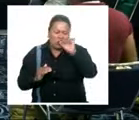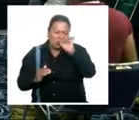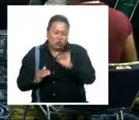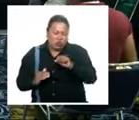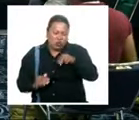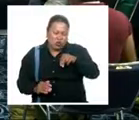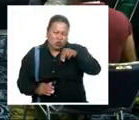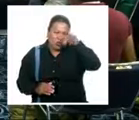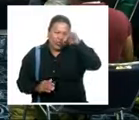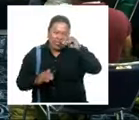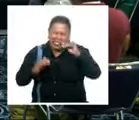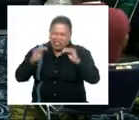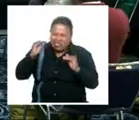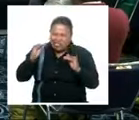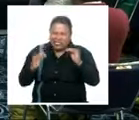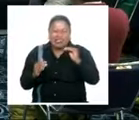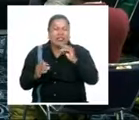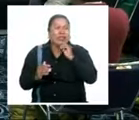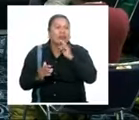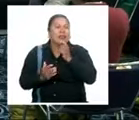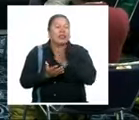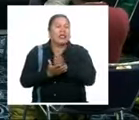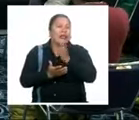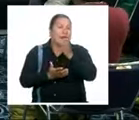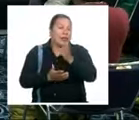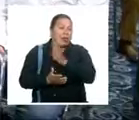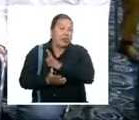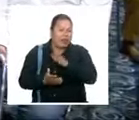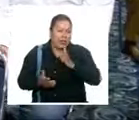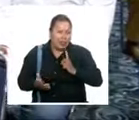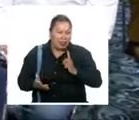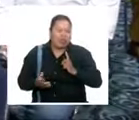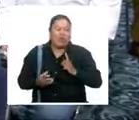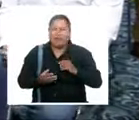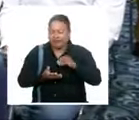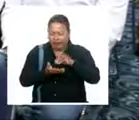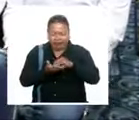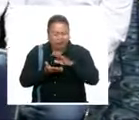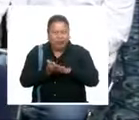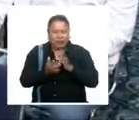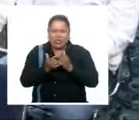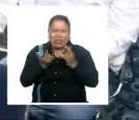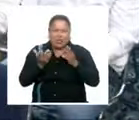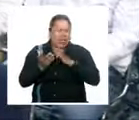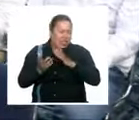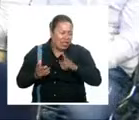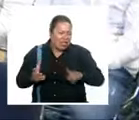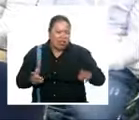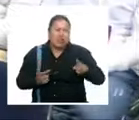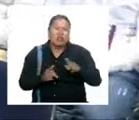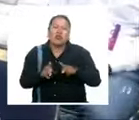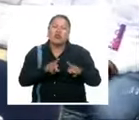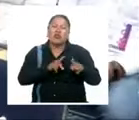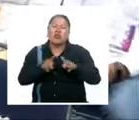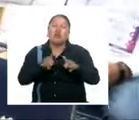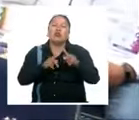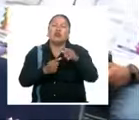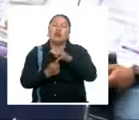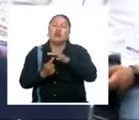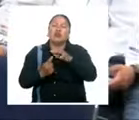norte, y el pago de la deuda histórica con nuestros pueblos y comunidades